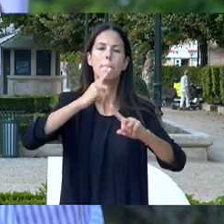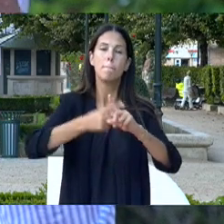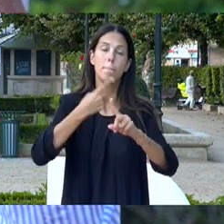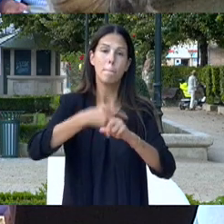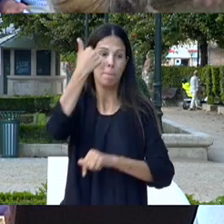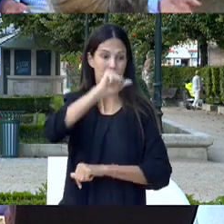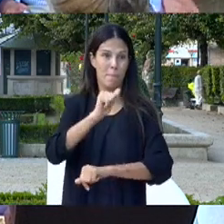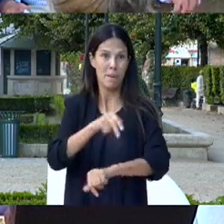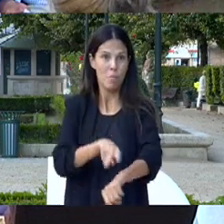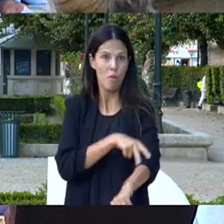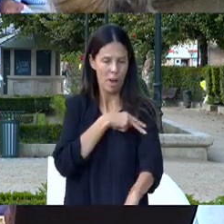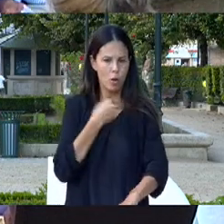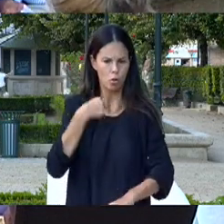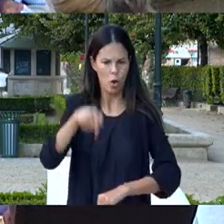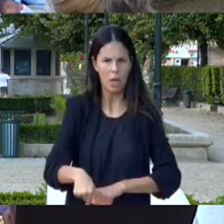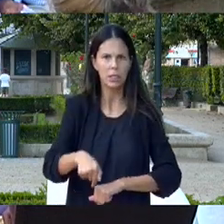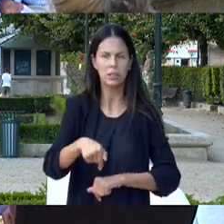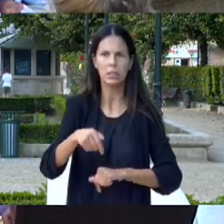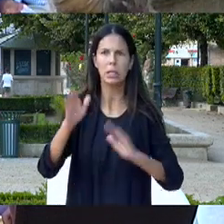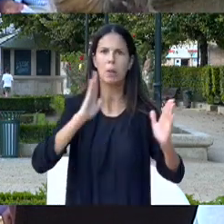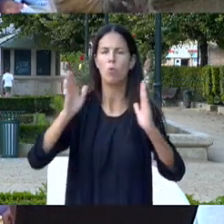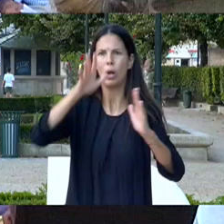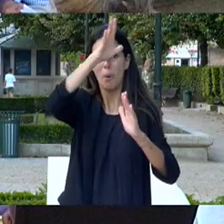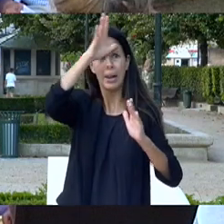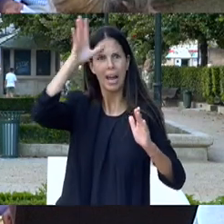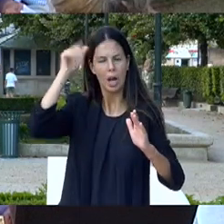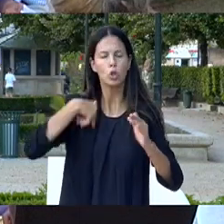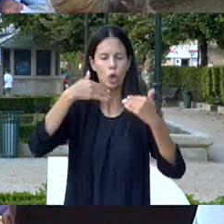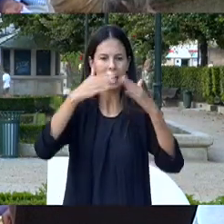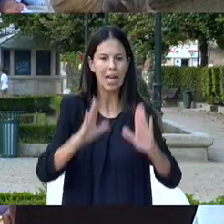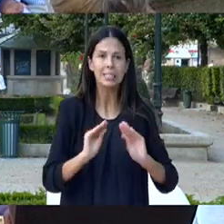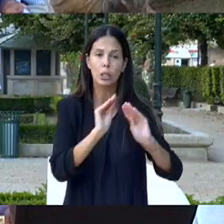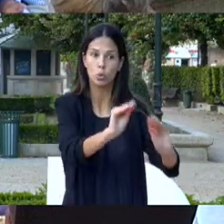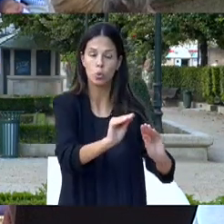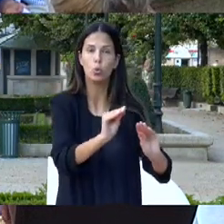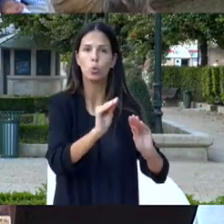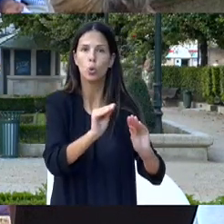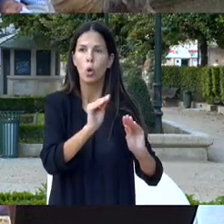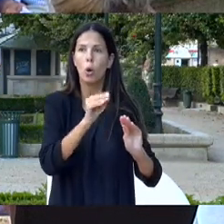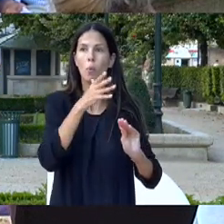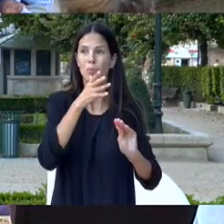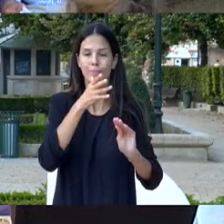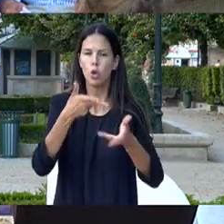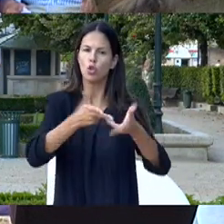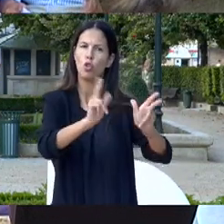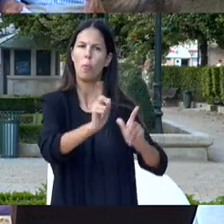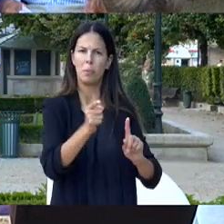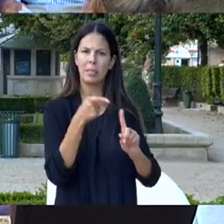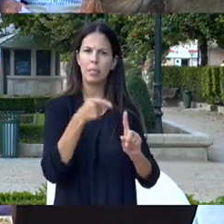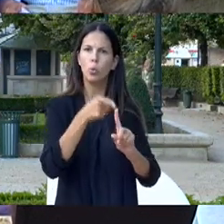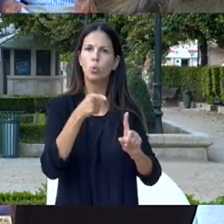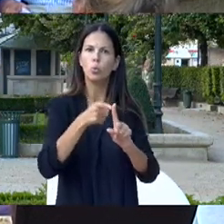que tiña veraneado aquí en Redondela na súa casa, e por non deixar que utilizar